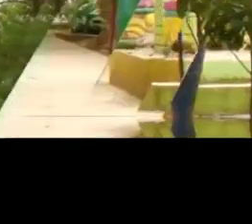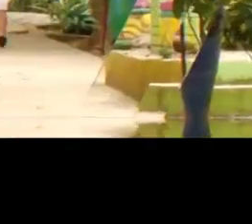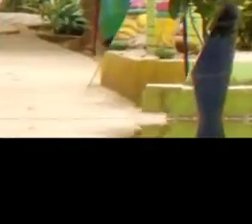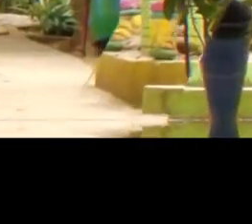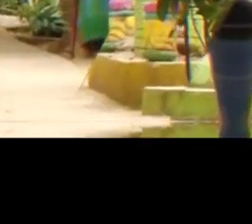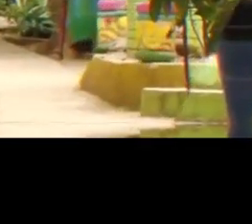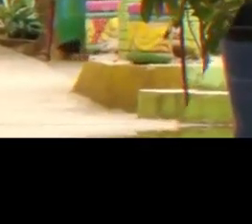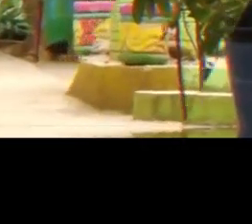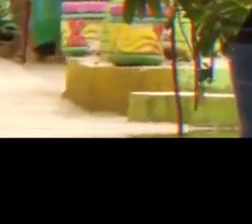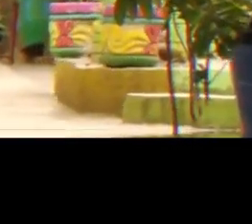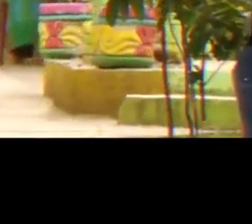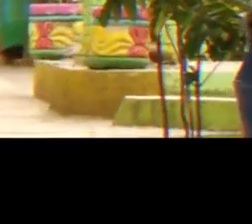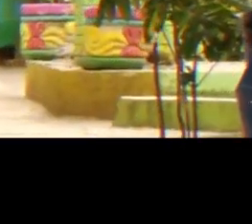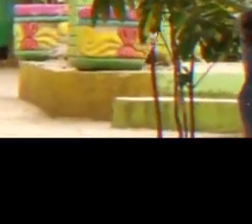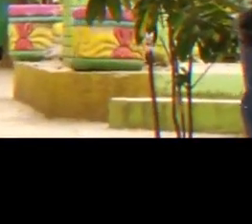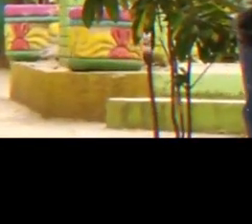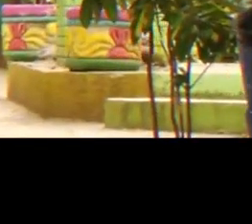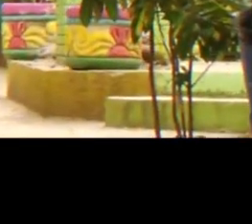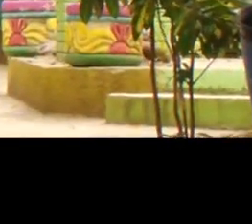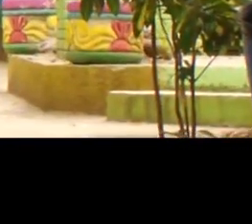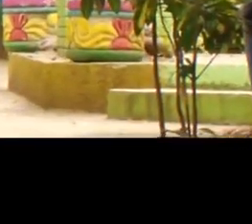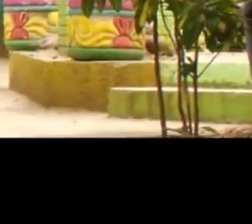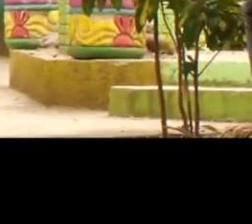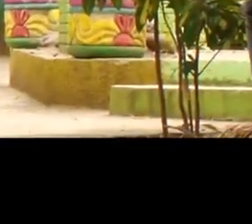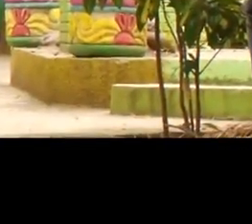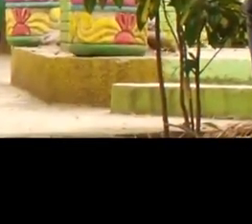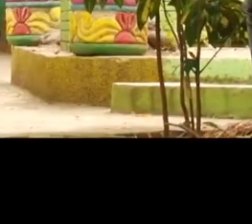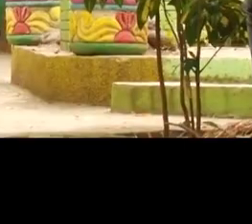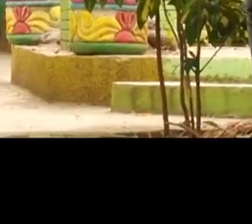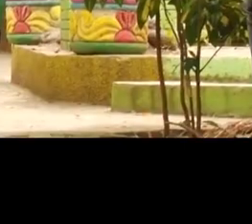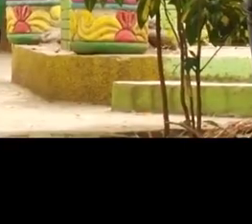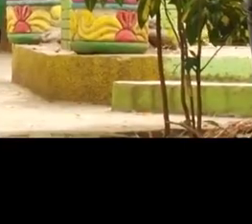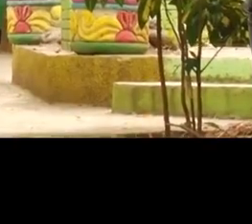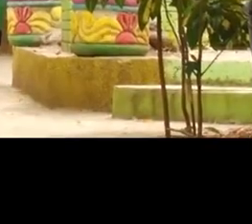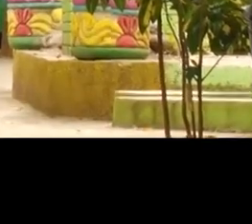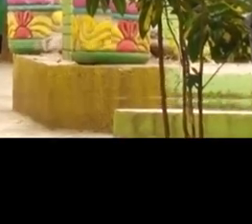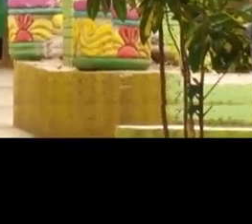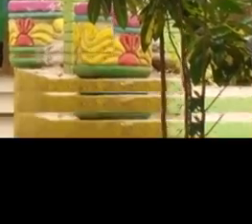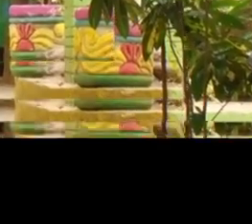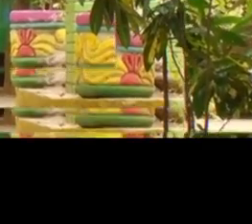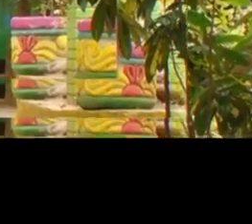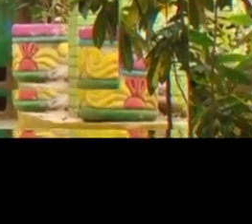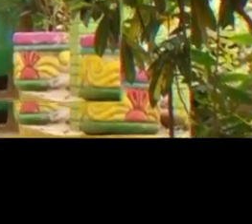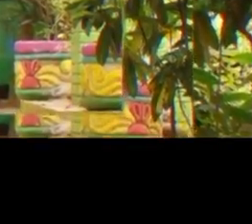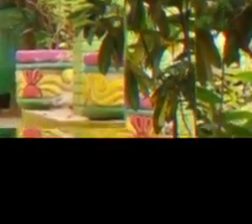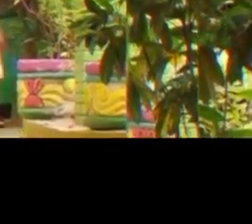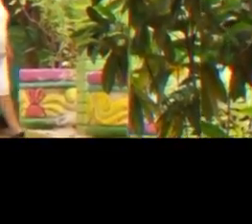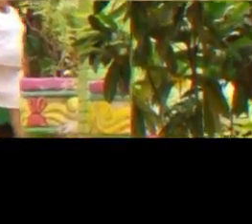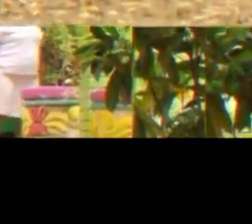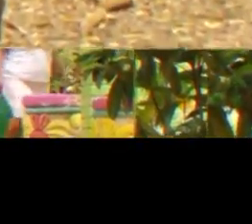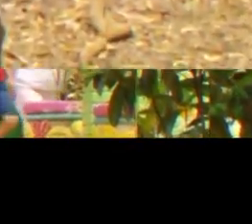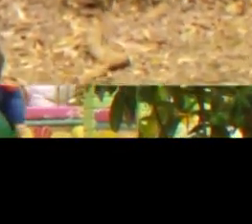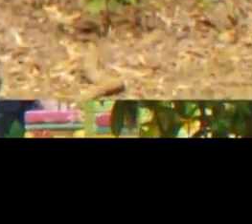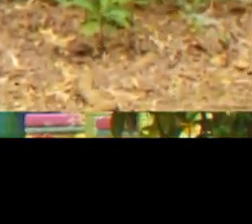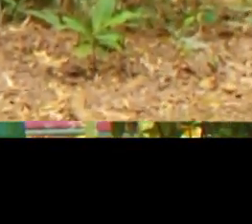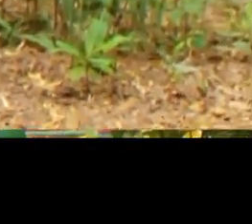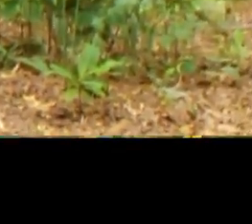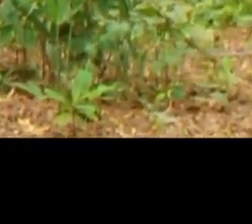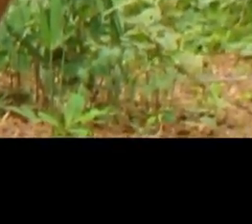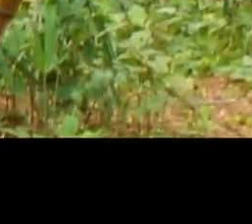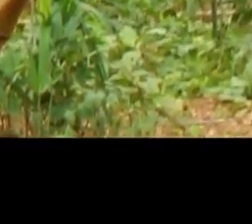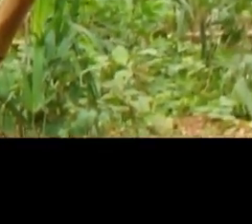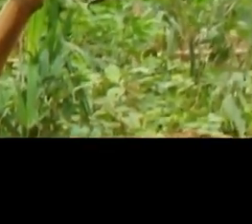el Arboretum Nacional. Este jardín botánico está ubicado en la Avenida Bolívar a Chávez, en Managua.